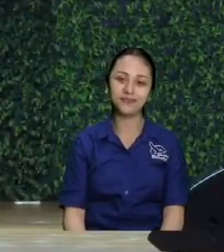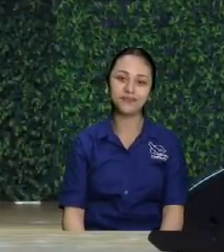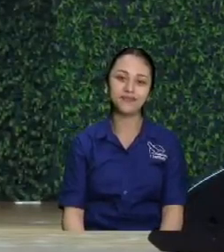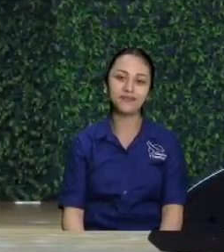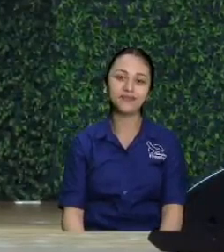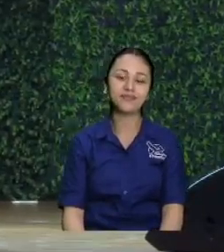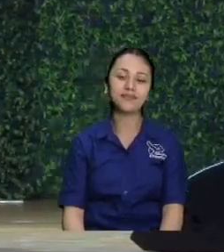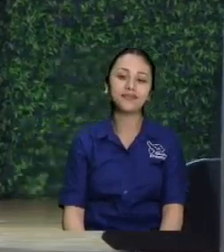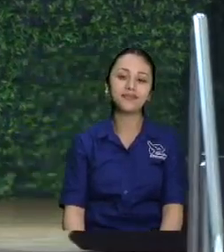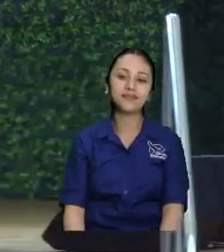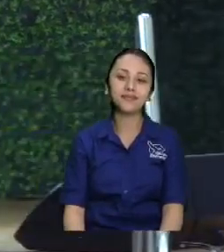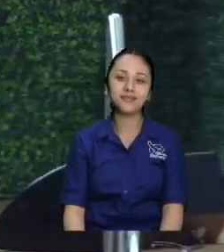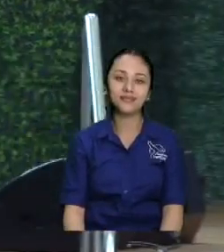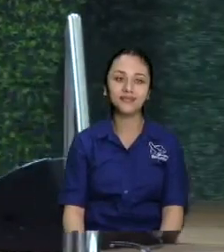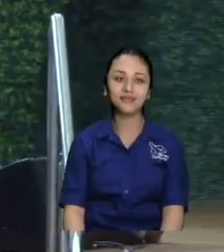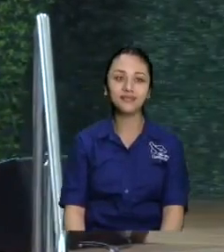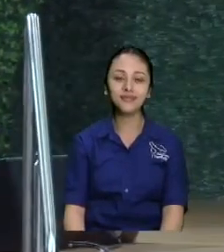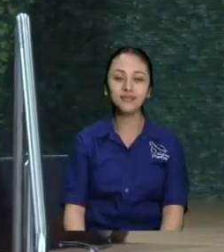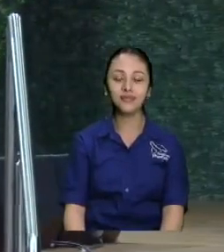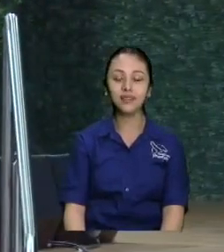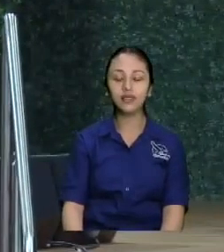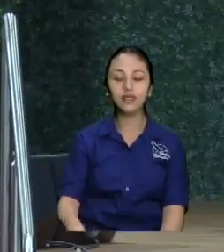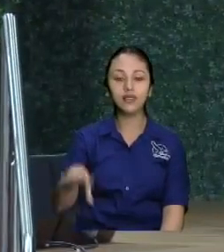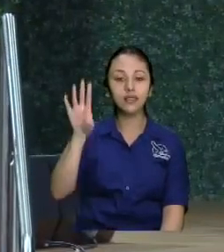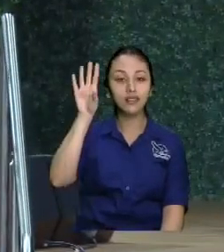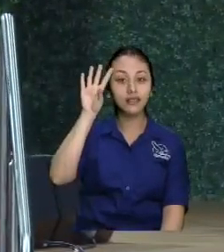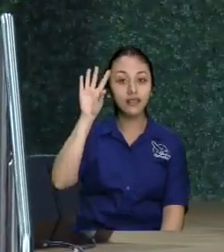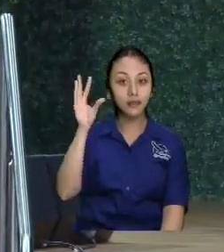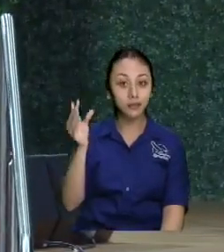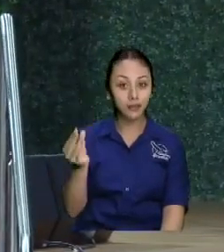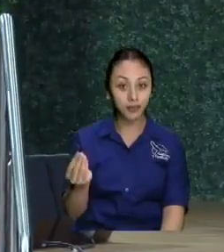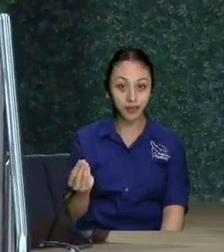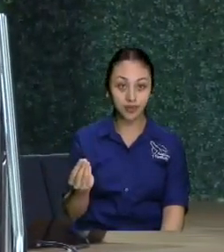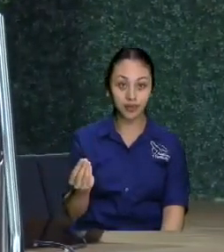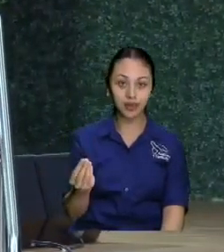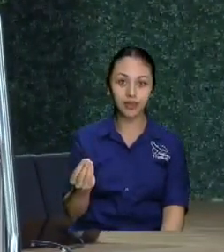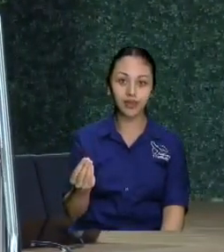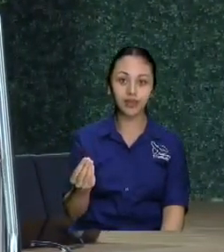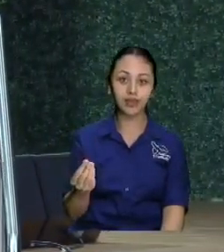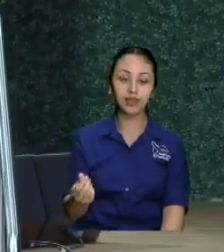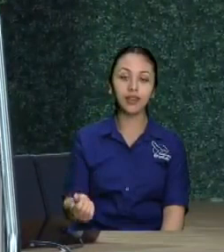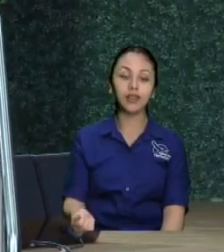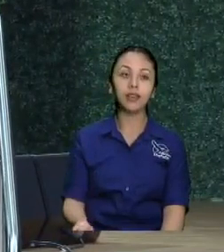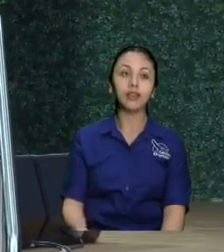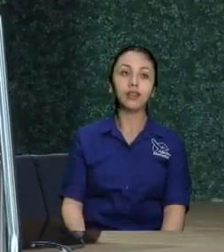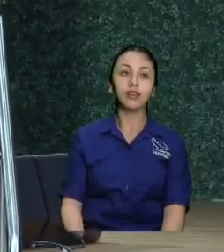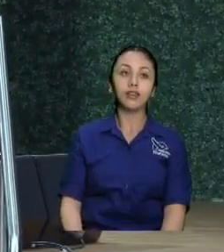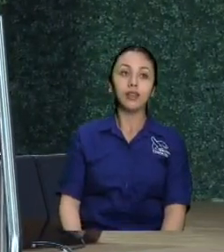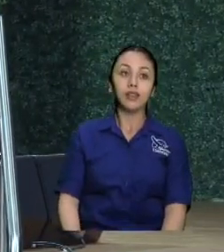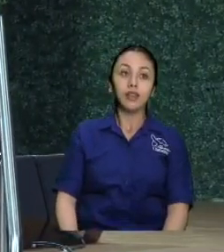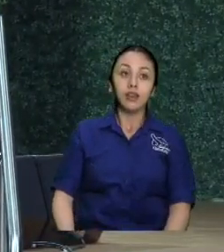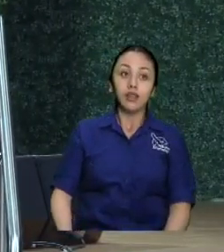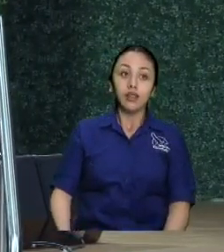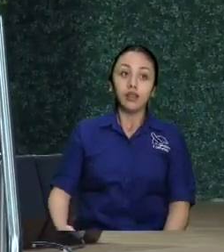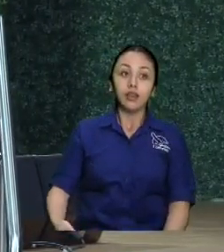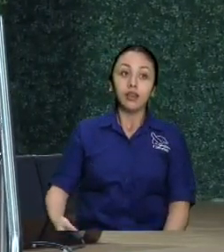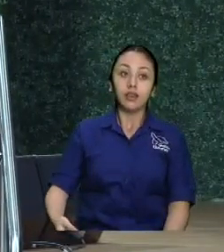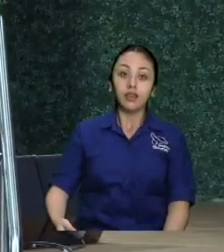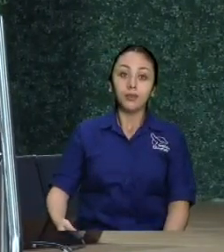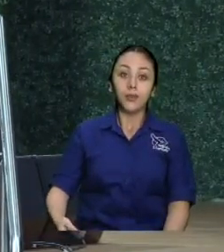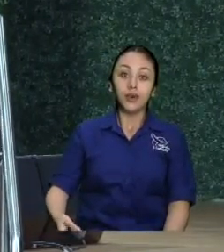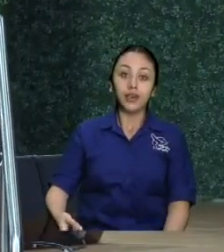Y no solo eso, porque si a nosotros nos hubieran puesto los dos hemisferios así para ver la belleza, ellas que son tan